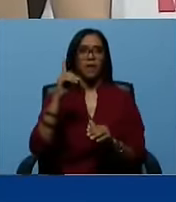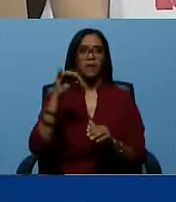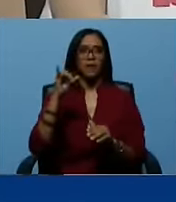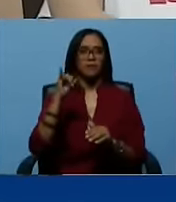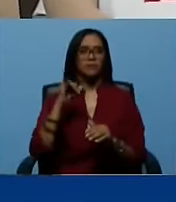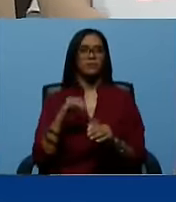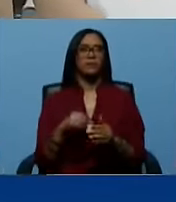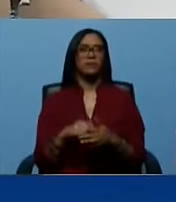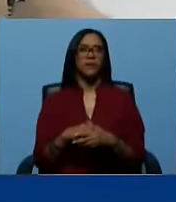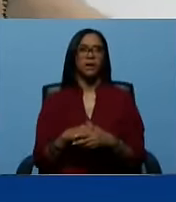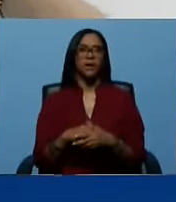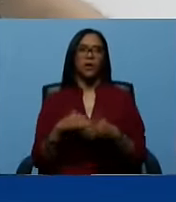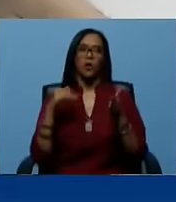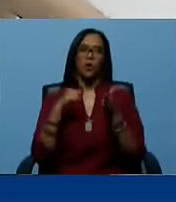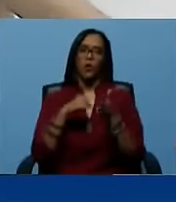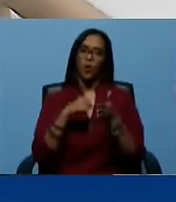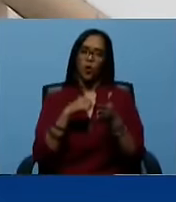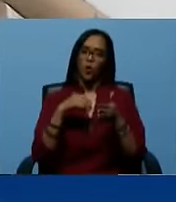David contra Goliat.